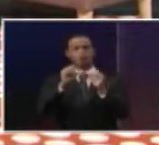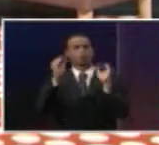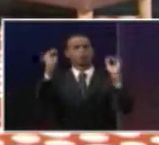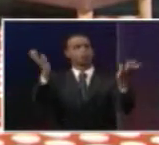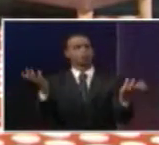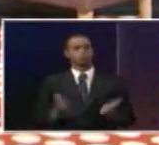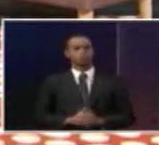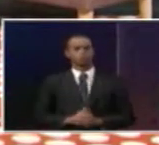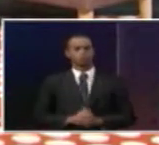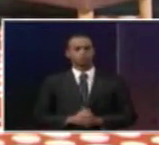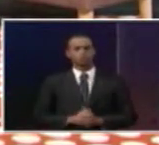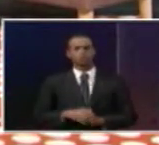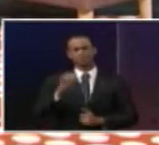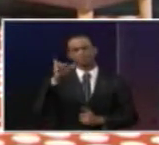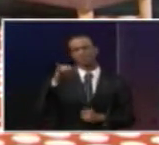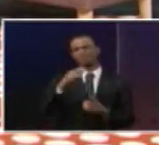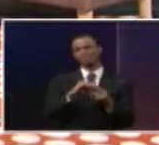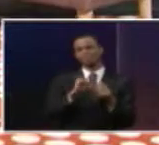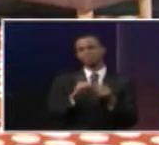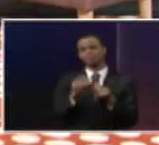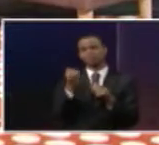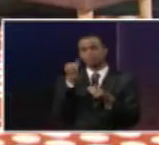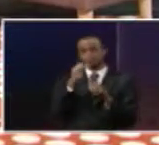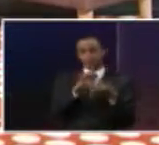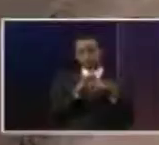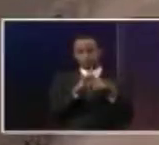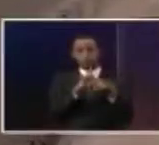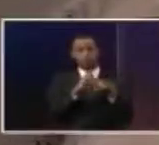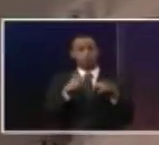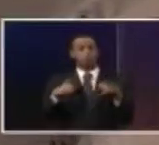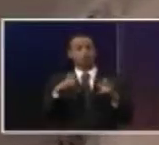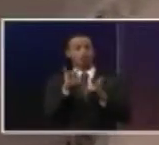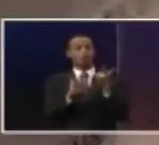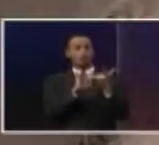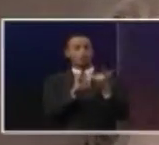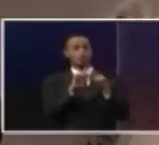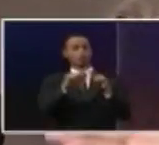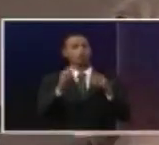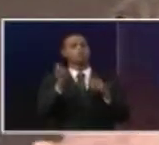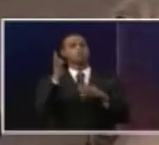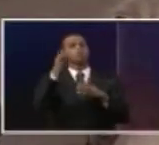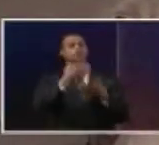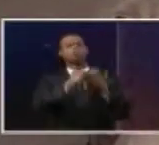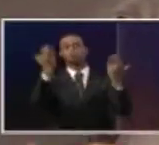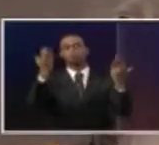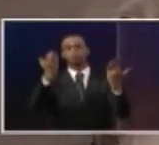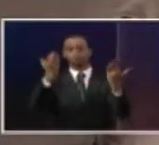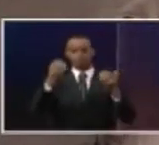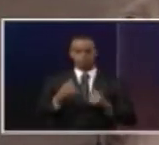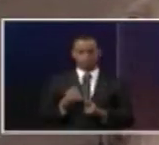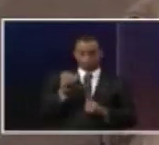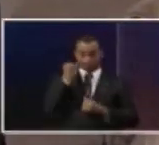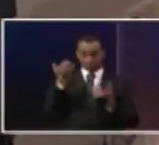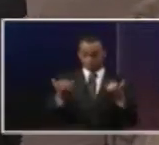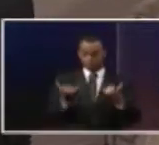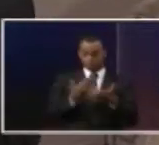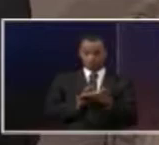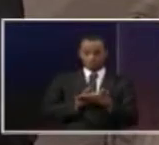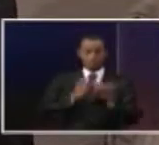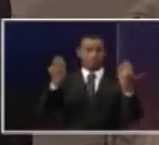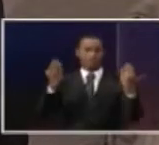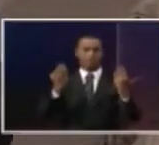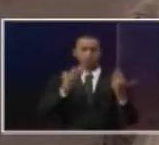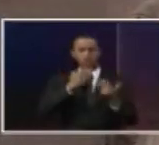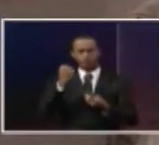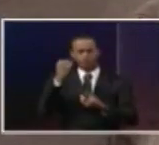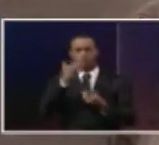Eso es cuando ya se sabe que una relación, aunque estemos enamorados, no tiene ningún futuro. Si no tiene presente, no tiene futuro. Exacto, entonces lo mejor es